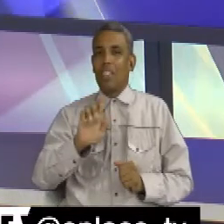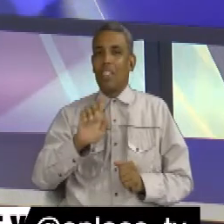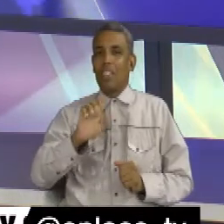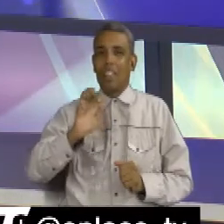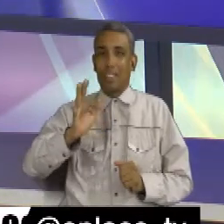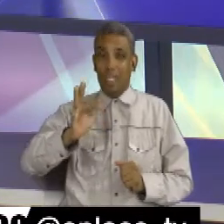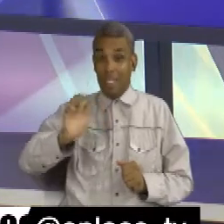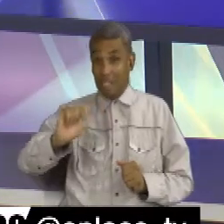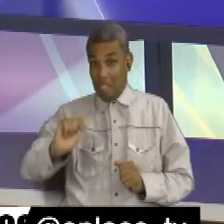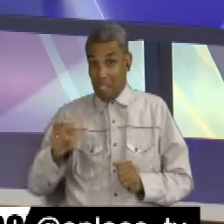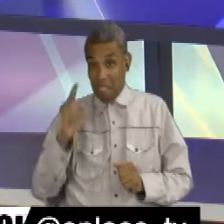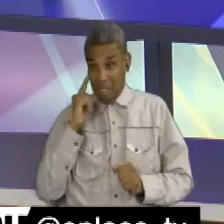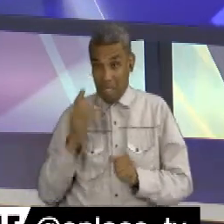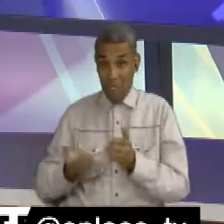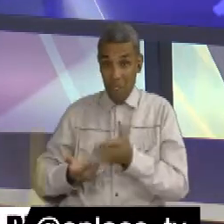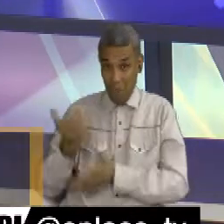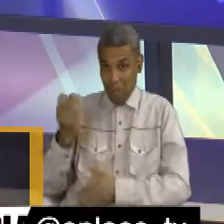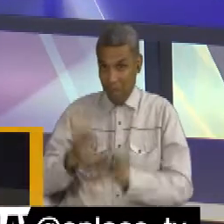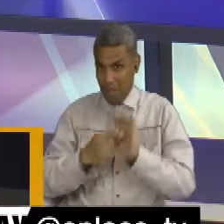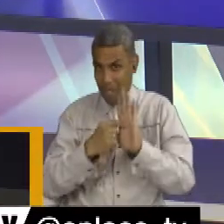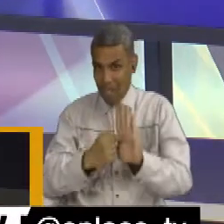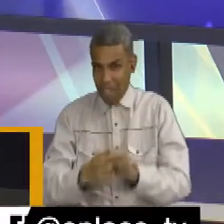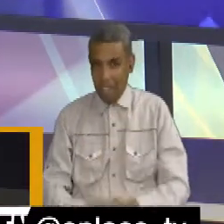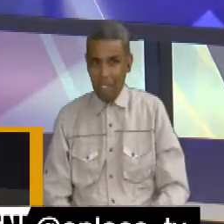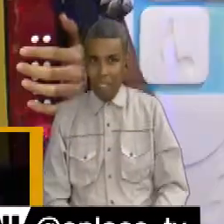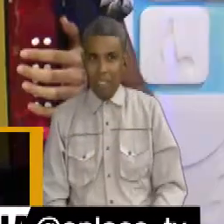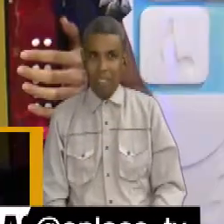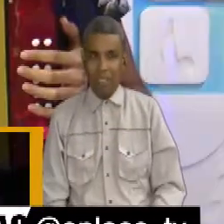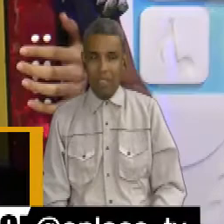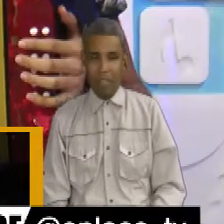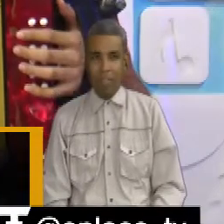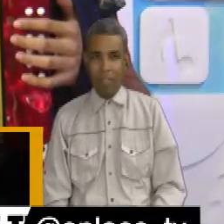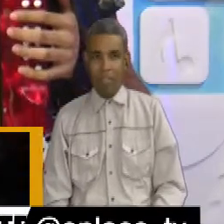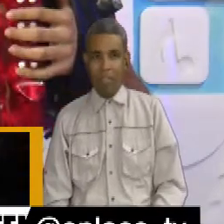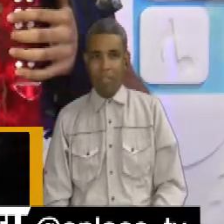la bienvenida a la tarde de la siguiente manera.